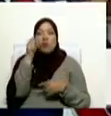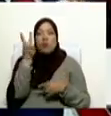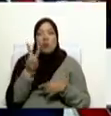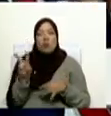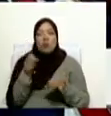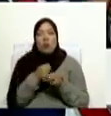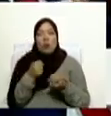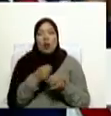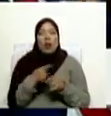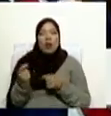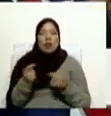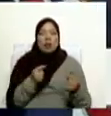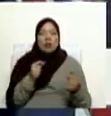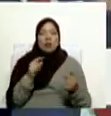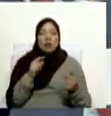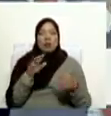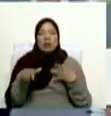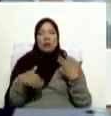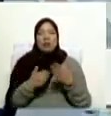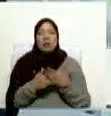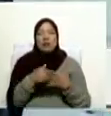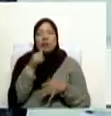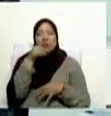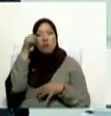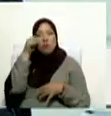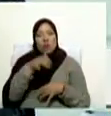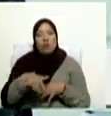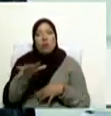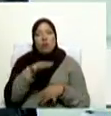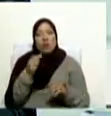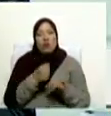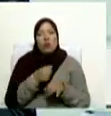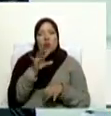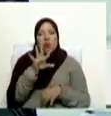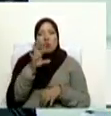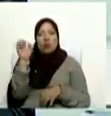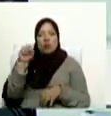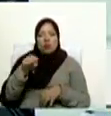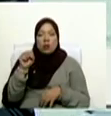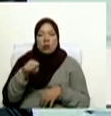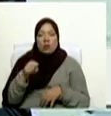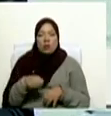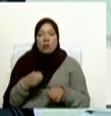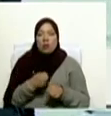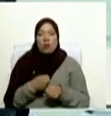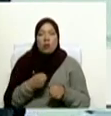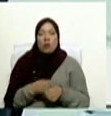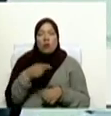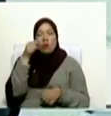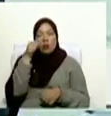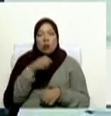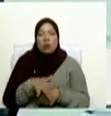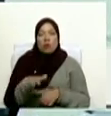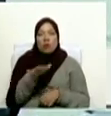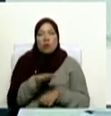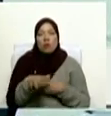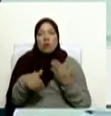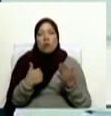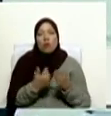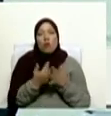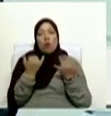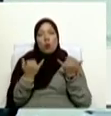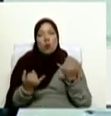habrá hablado será la voz del pueblo la que dirá cinco veces sí será la voz del pueblo la que